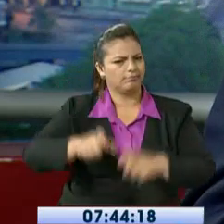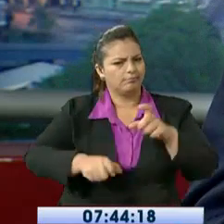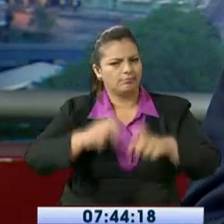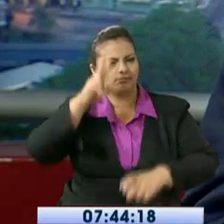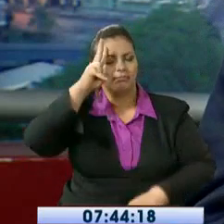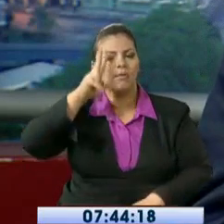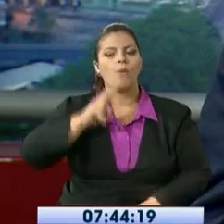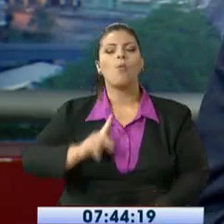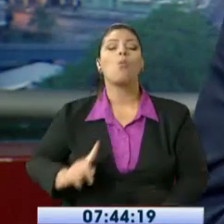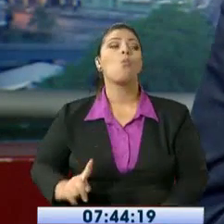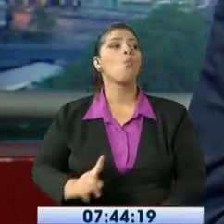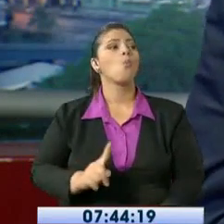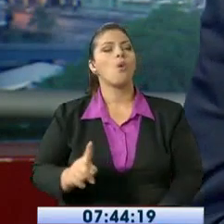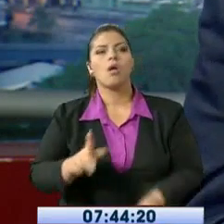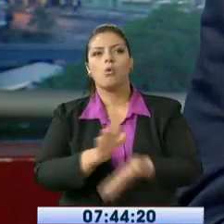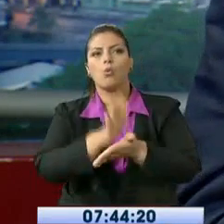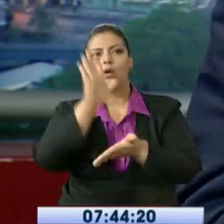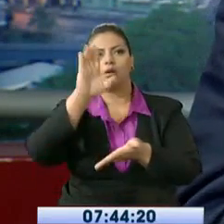y colegios.